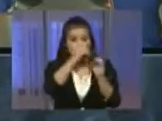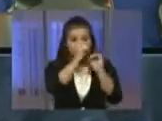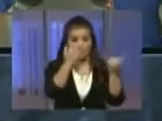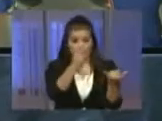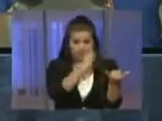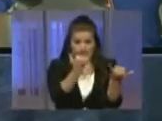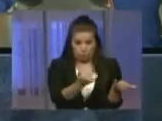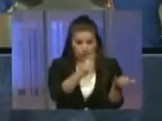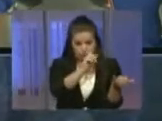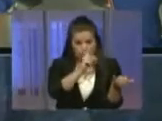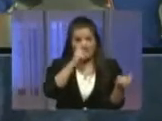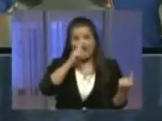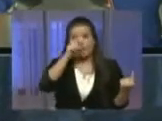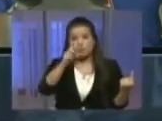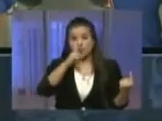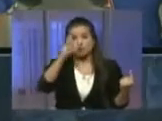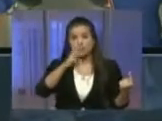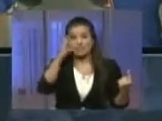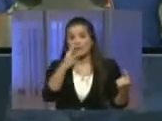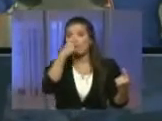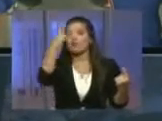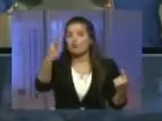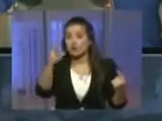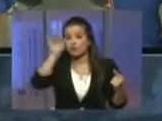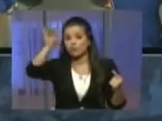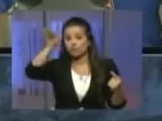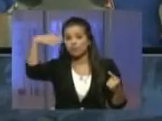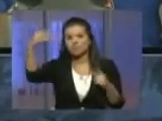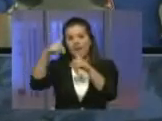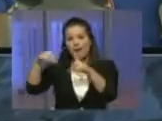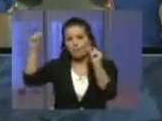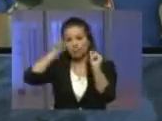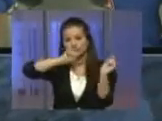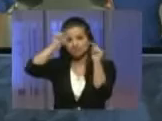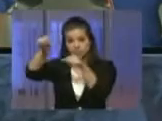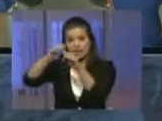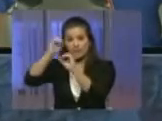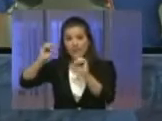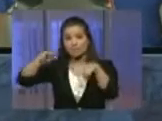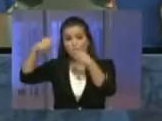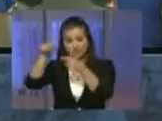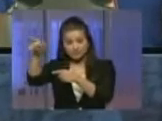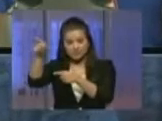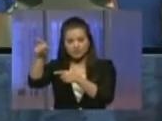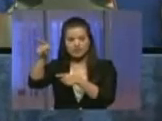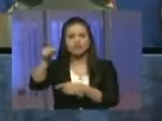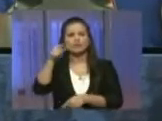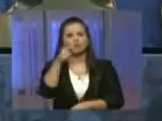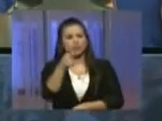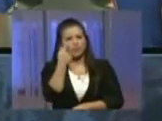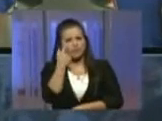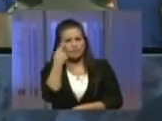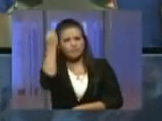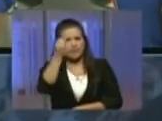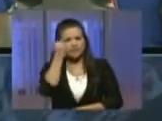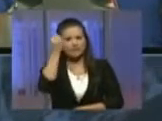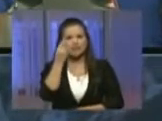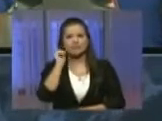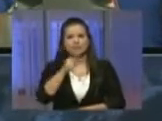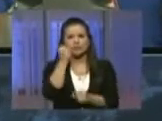pensando en Tokio tenemos que pensar siempre en el futuro y actuar en función de garantizar el el